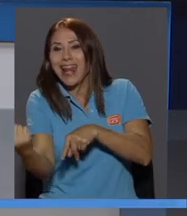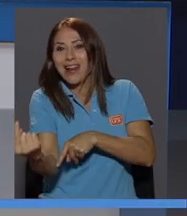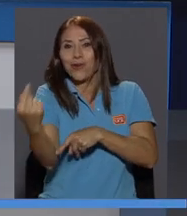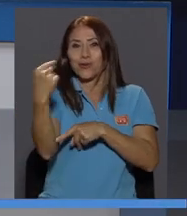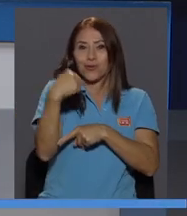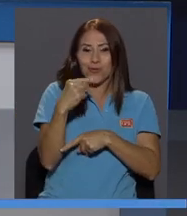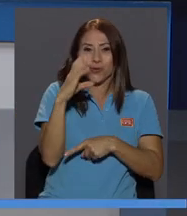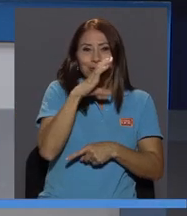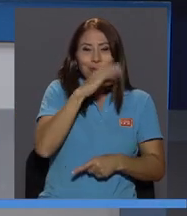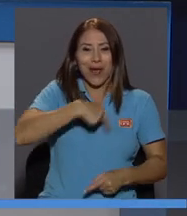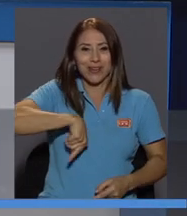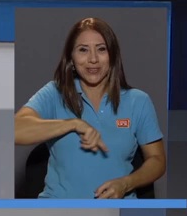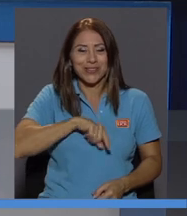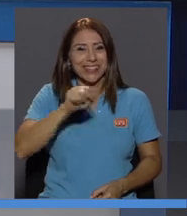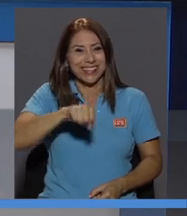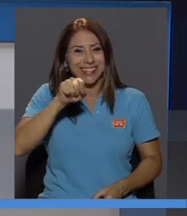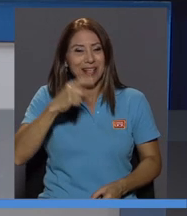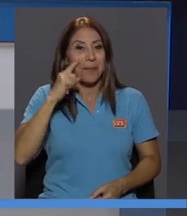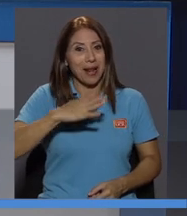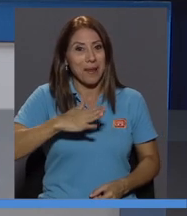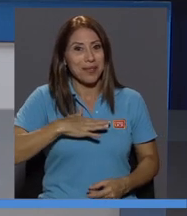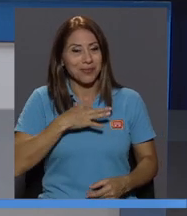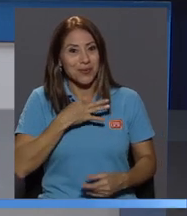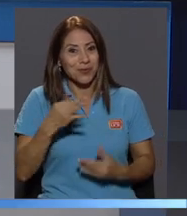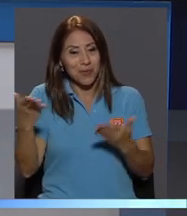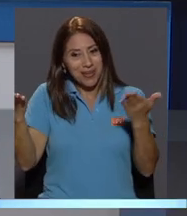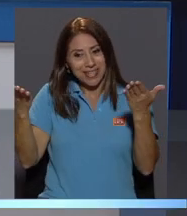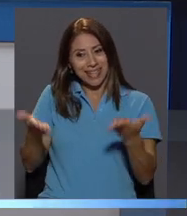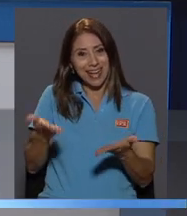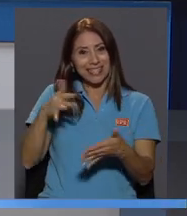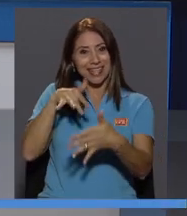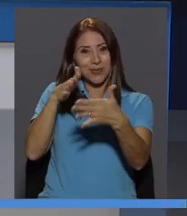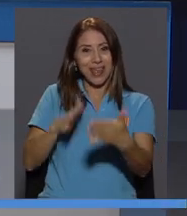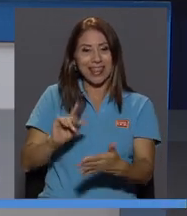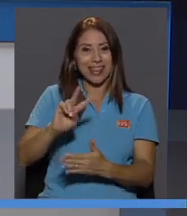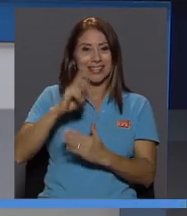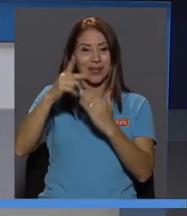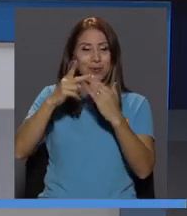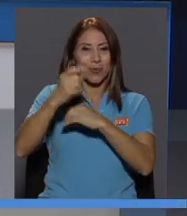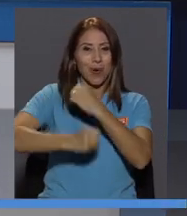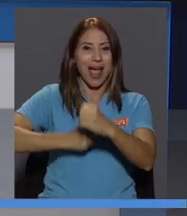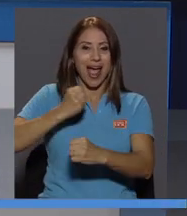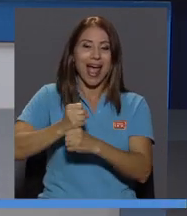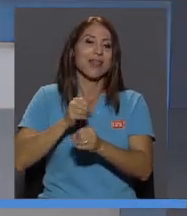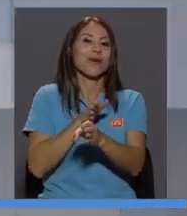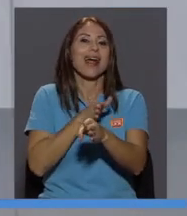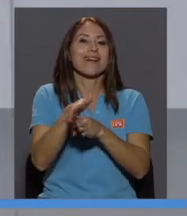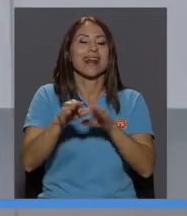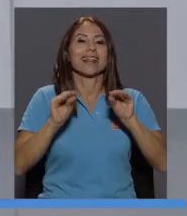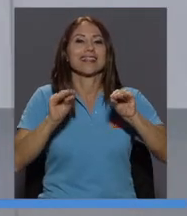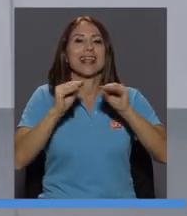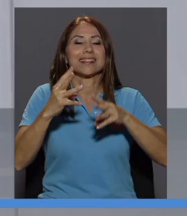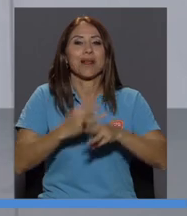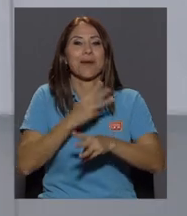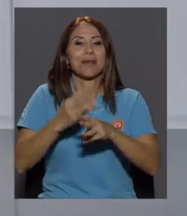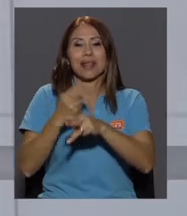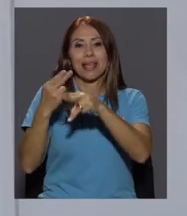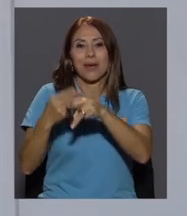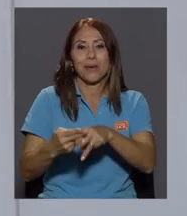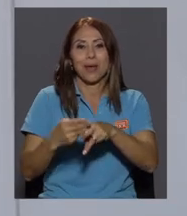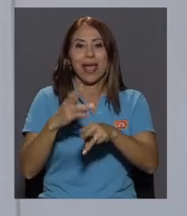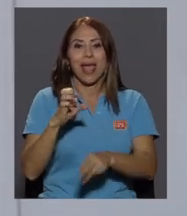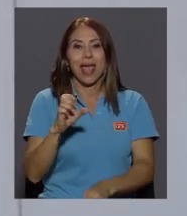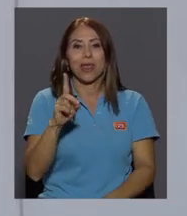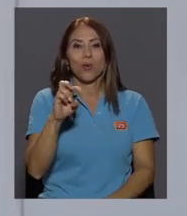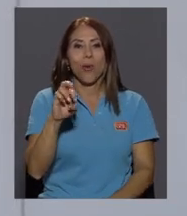así como lo oye es un gusto para mí presentarles al estudiante de segundo año de la carrera de enseñanza de la matemática eduardo